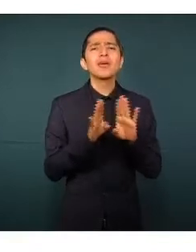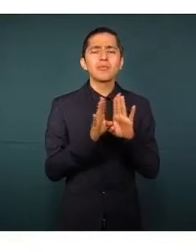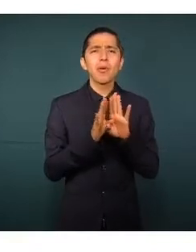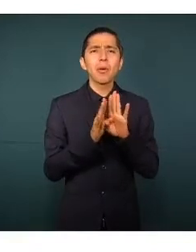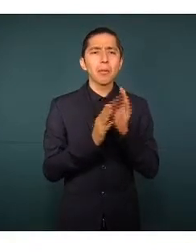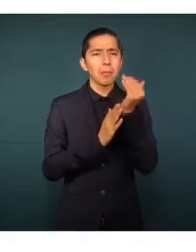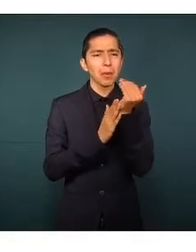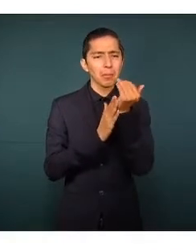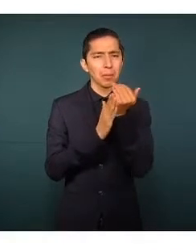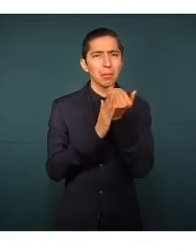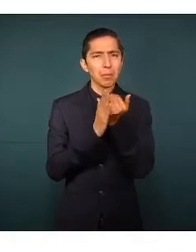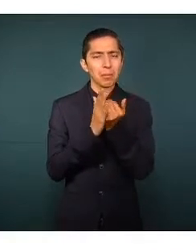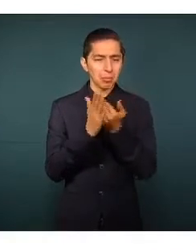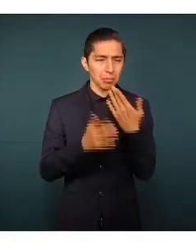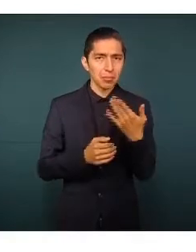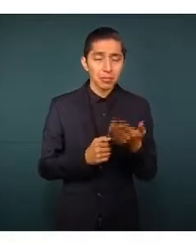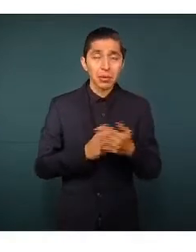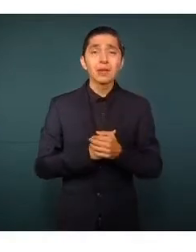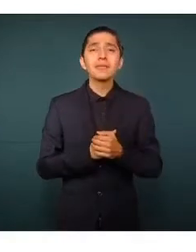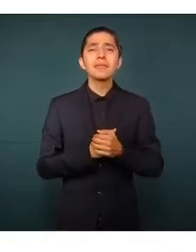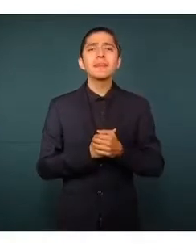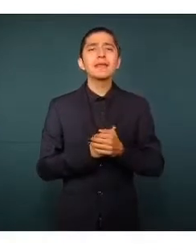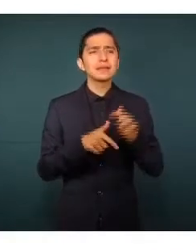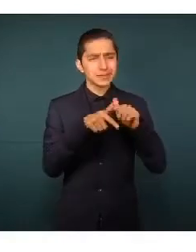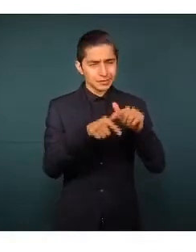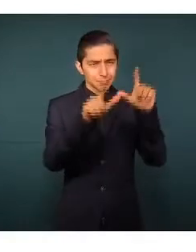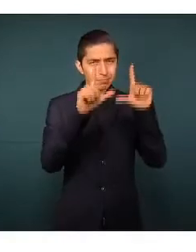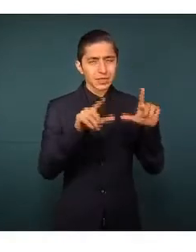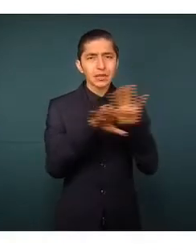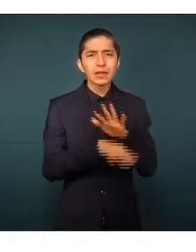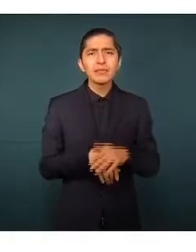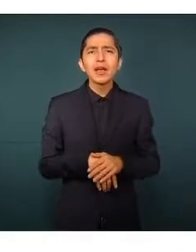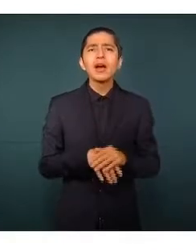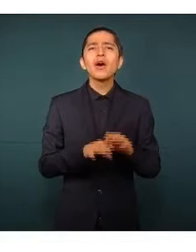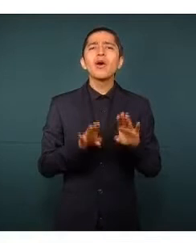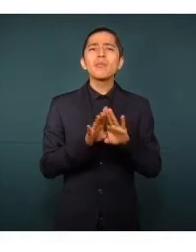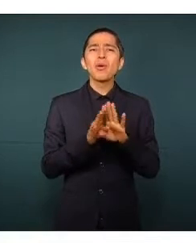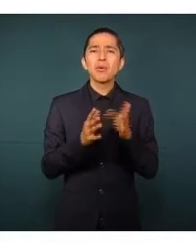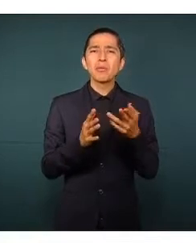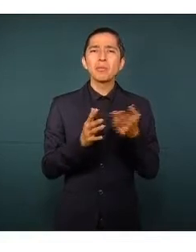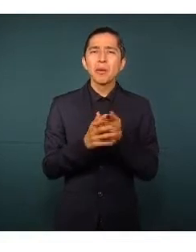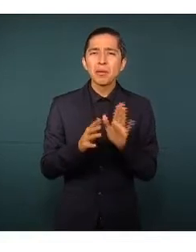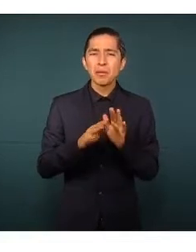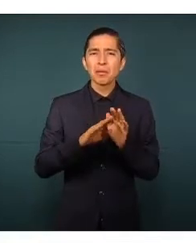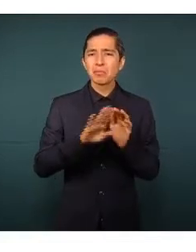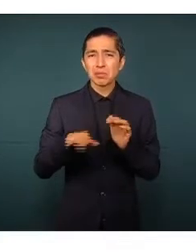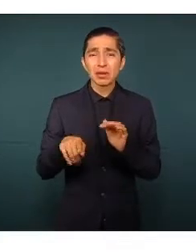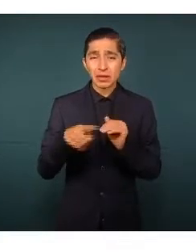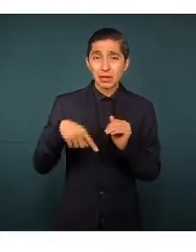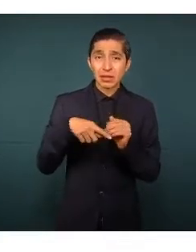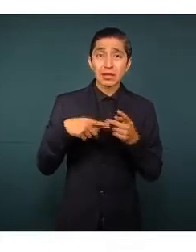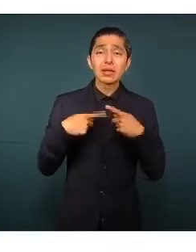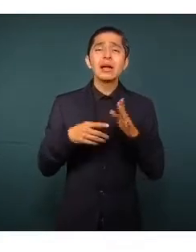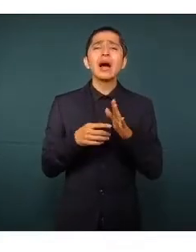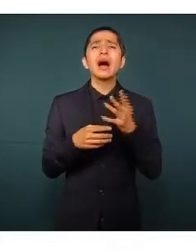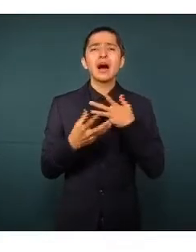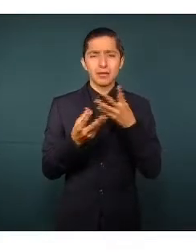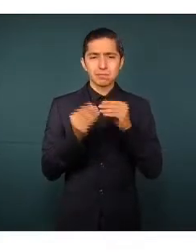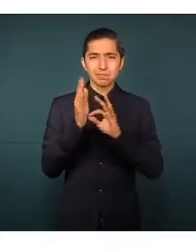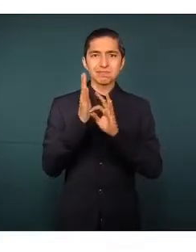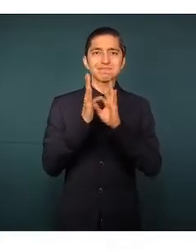tendencia a la baja. La que sigue, por favor. Homicidios dolosos. Aquí hay un